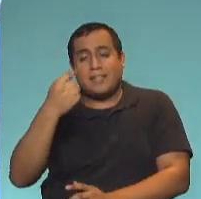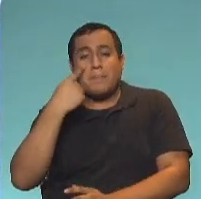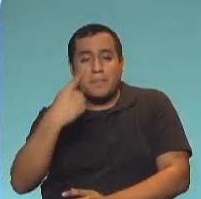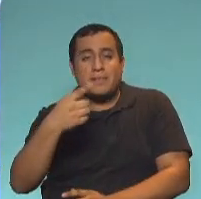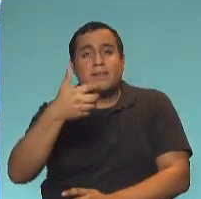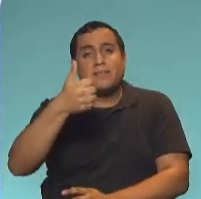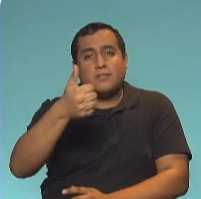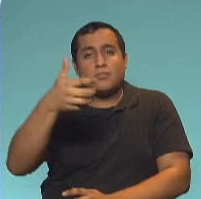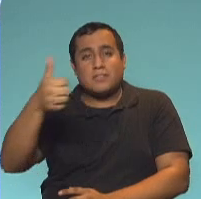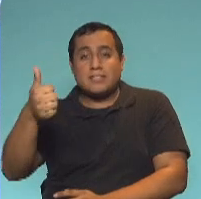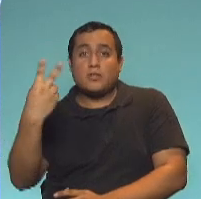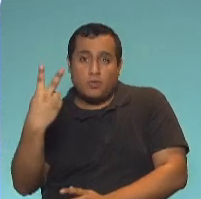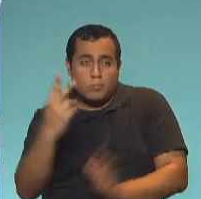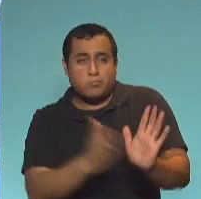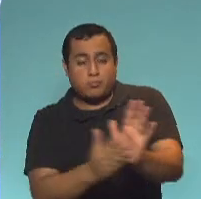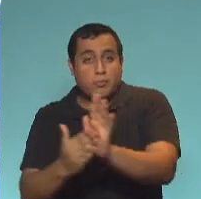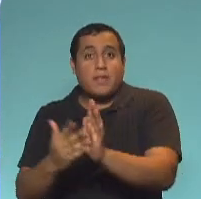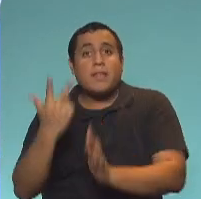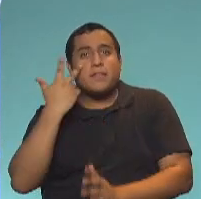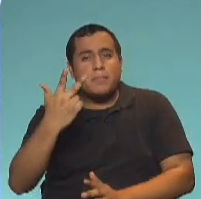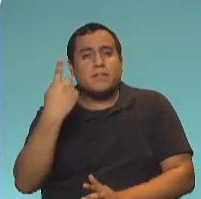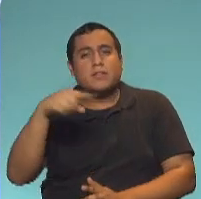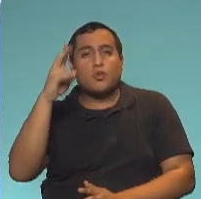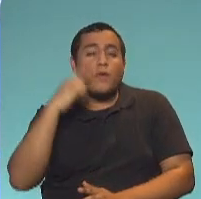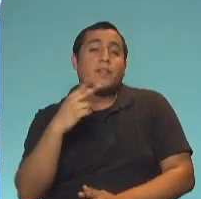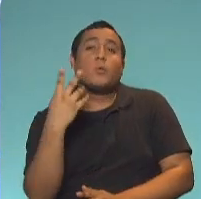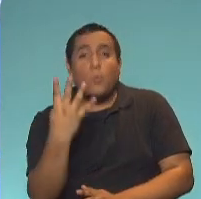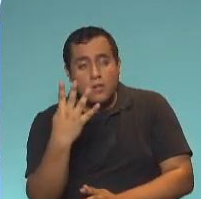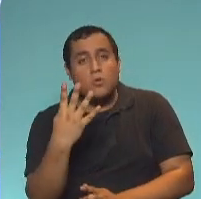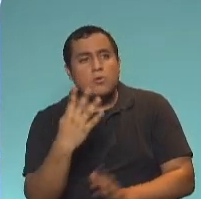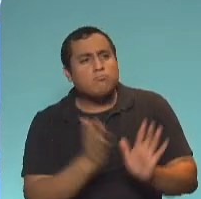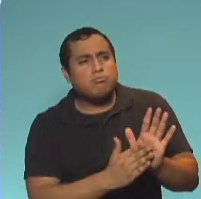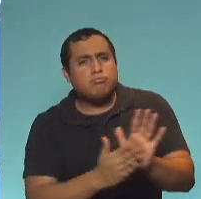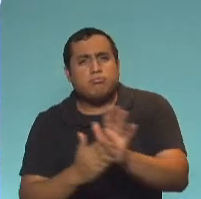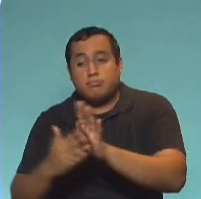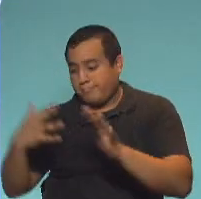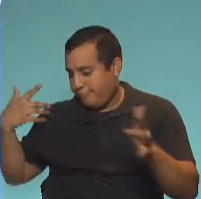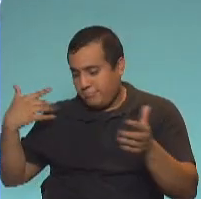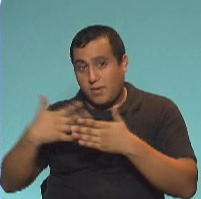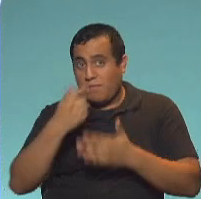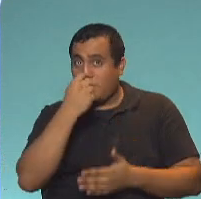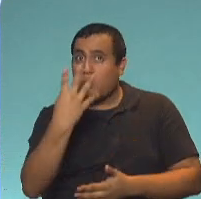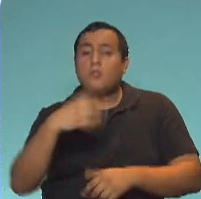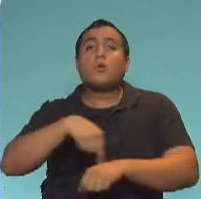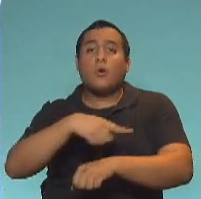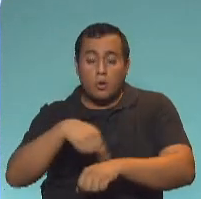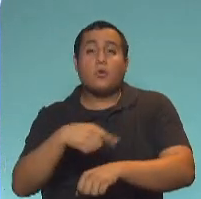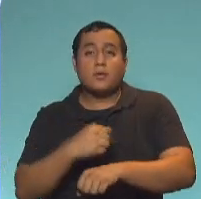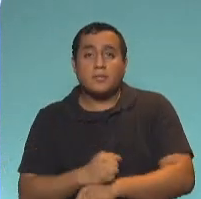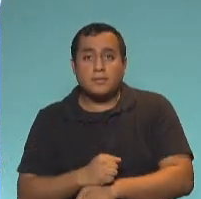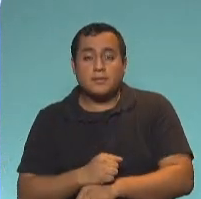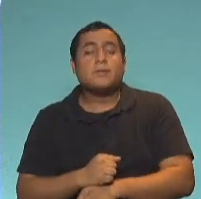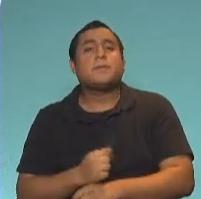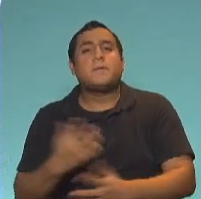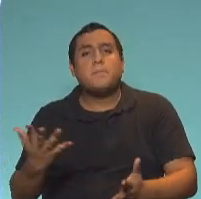662 test 3 mil 194 de estos tests realizados en las últimas 24 horas en la